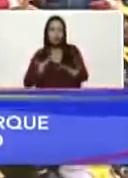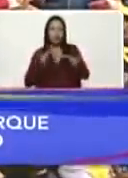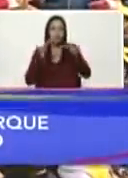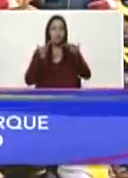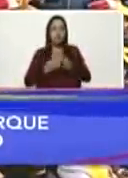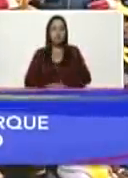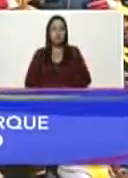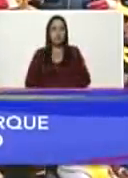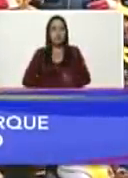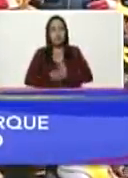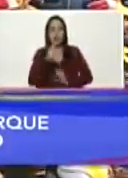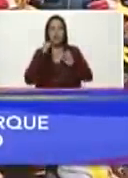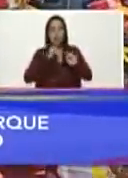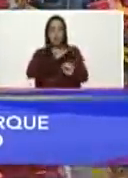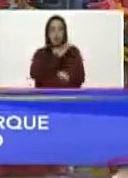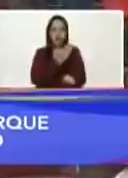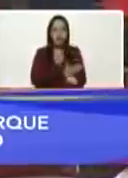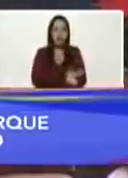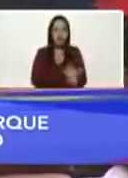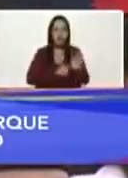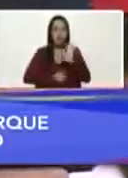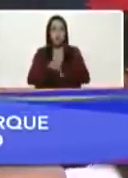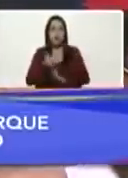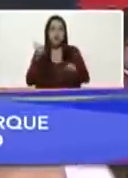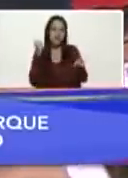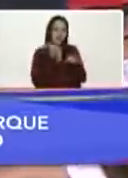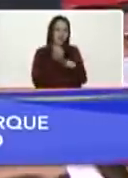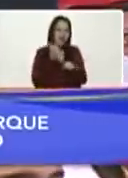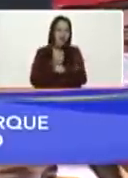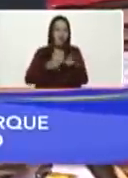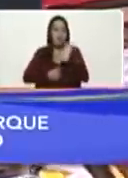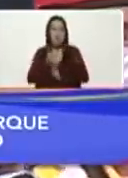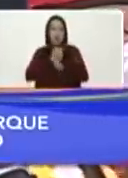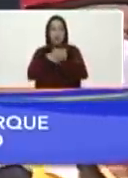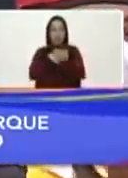más valiente, más bregador, más amoroso.